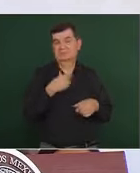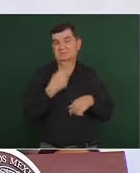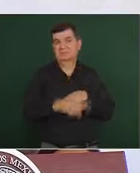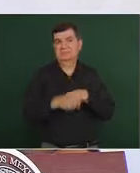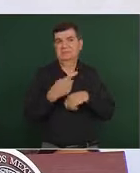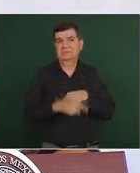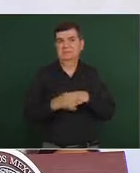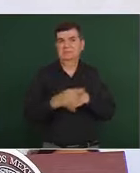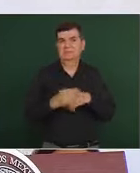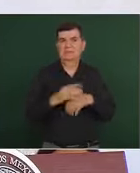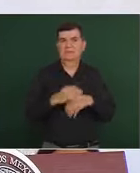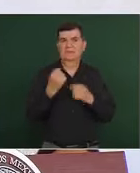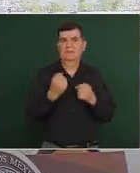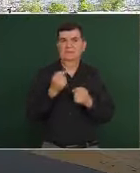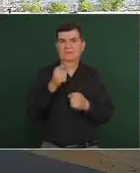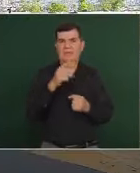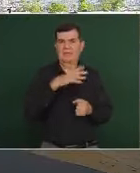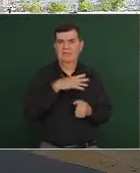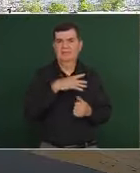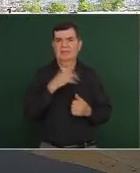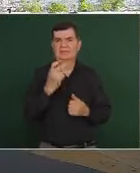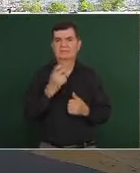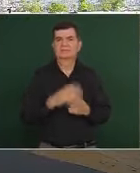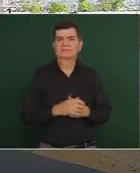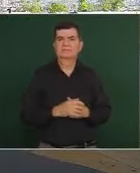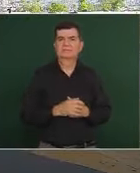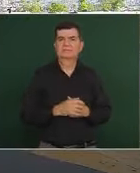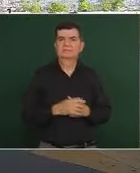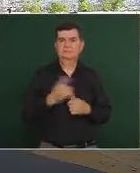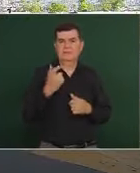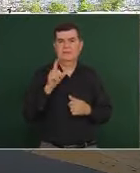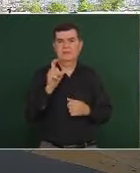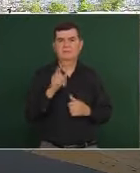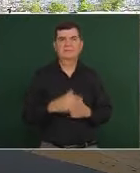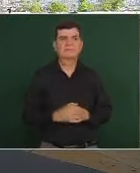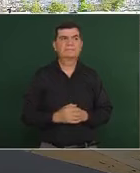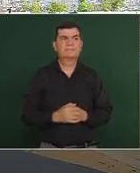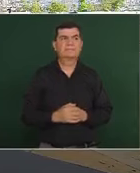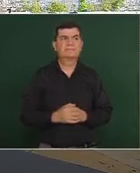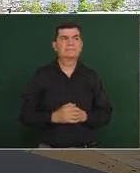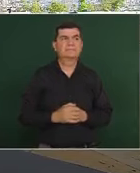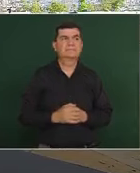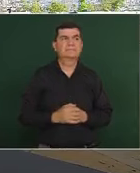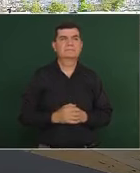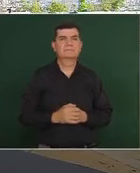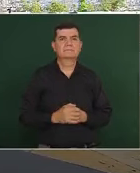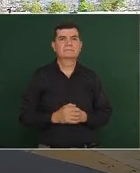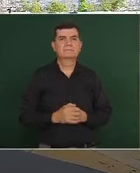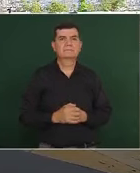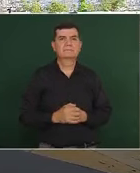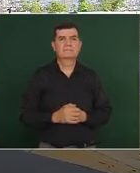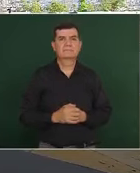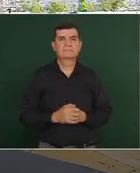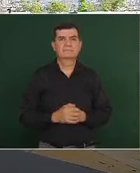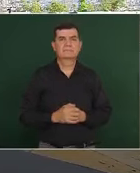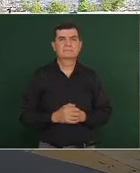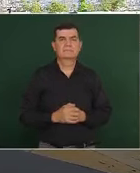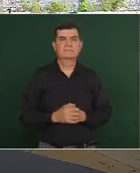de penetración que tiene este cartucho. Gracias.